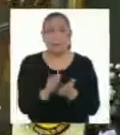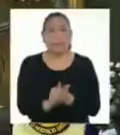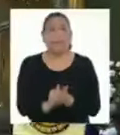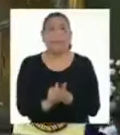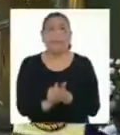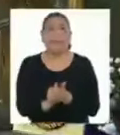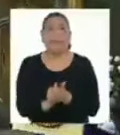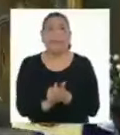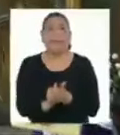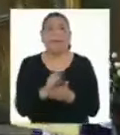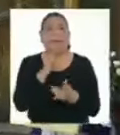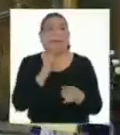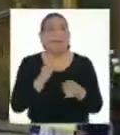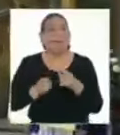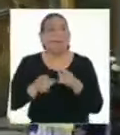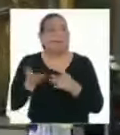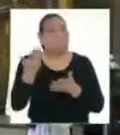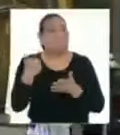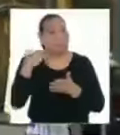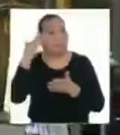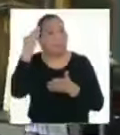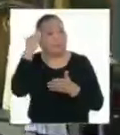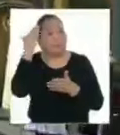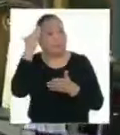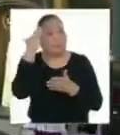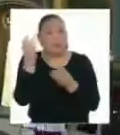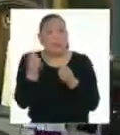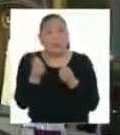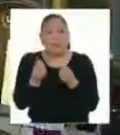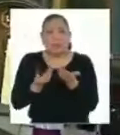viandantes, la pisoteen los